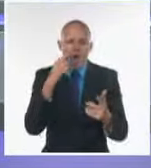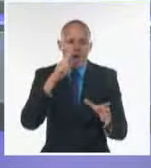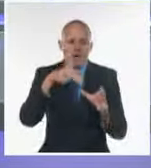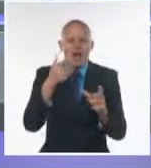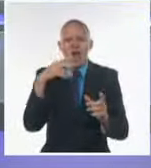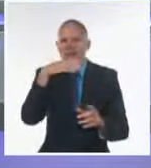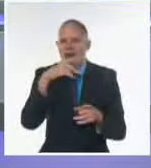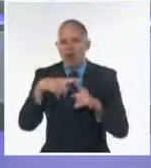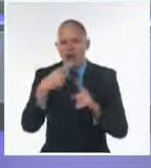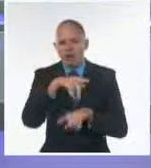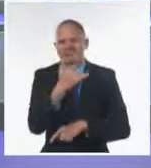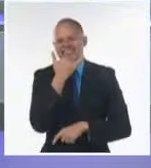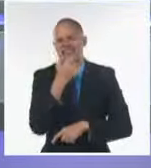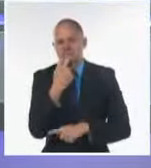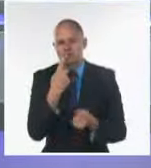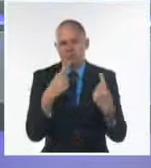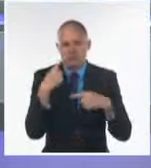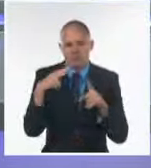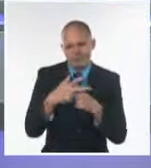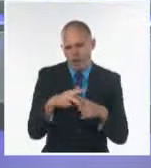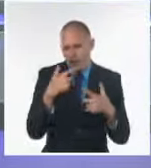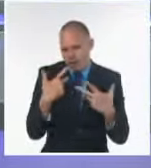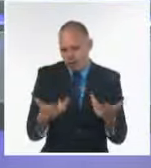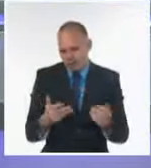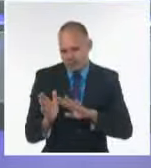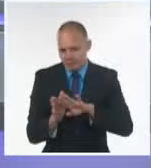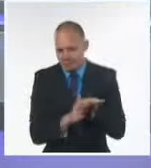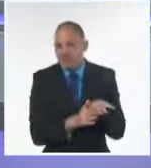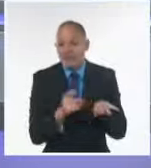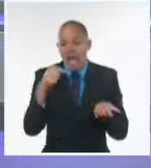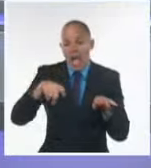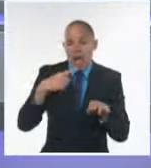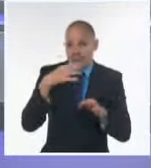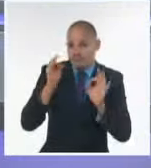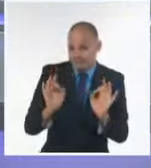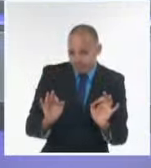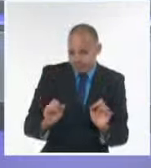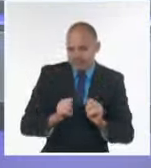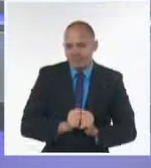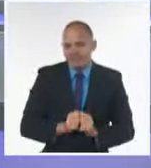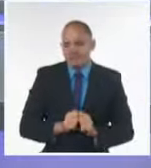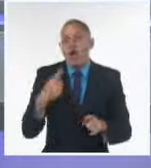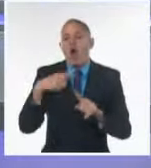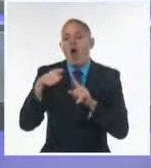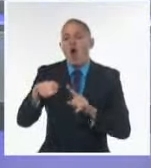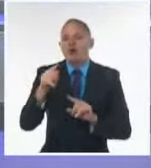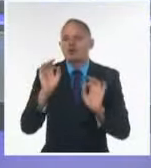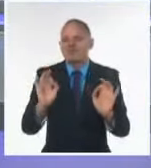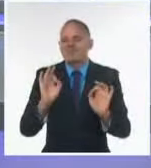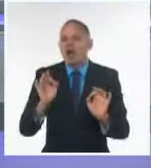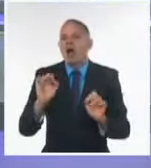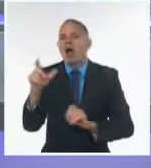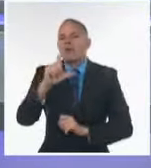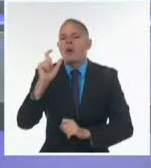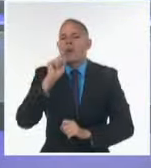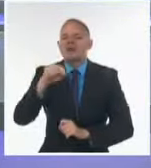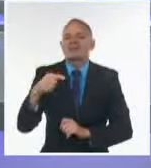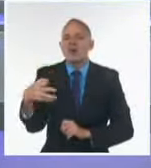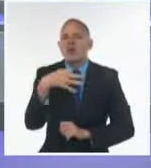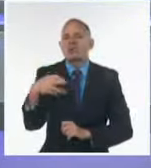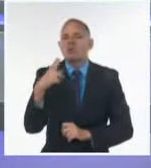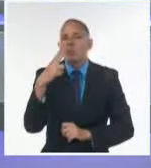y restablecer potencias al país. El bloque número 6 de la termoeléctrica 10 de octubre en Nuevitas aparece entre los que